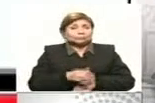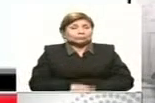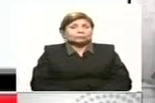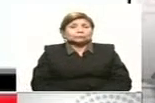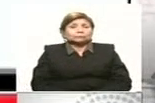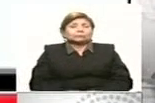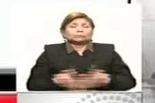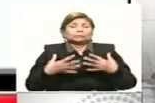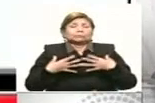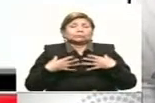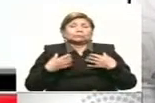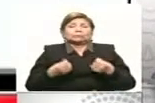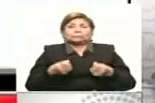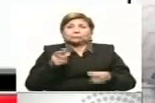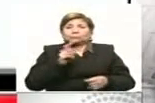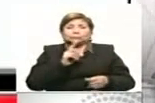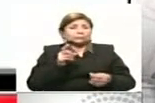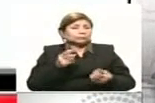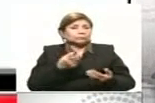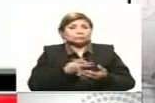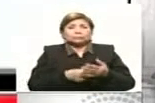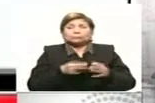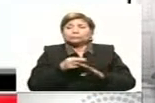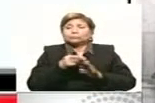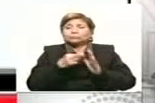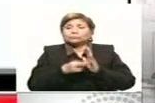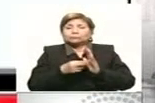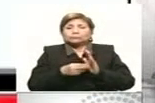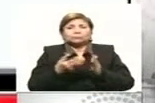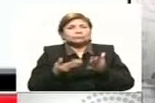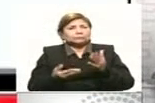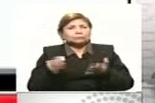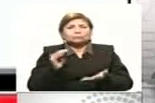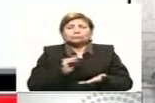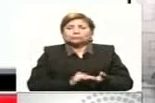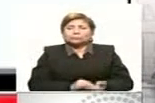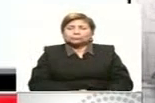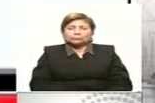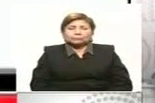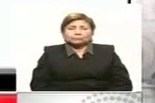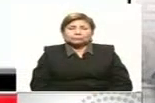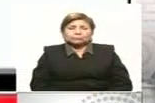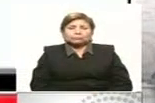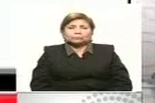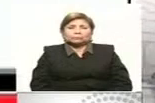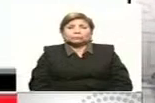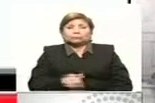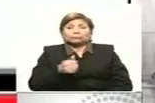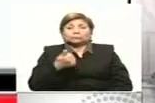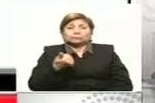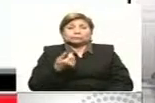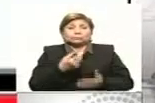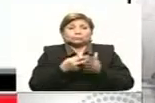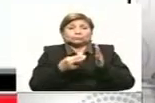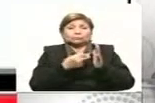a salud, no solamente al pliego, al Ministerio de Salud, sino además a otros